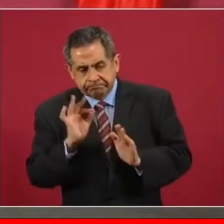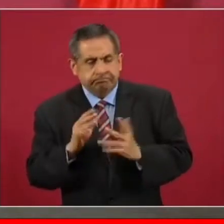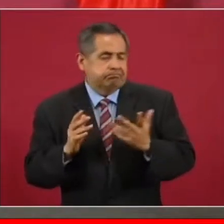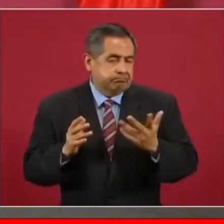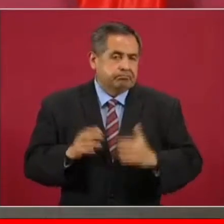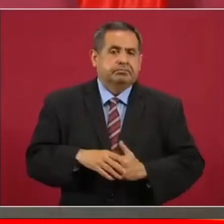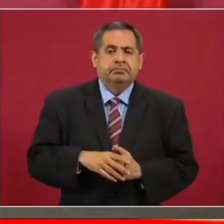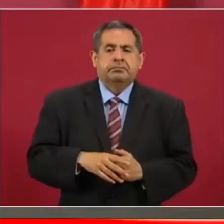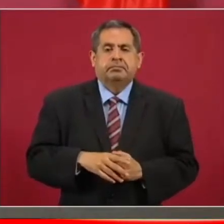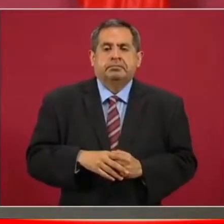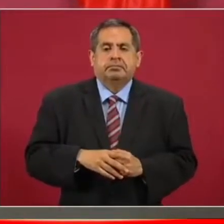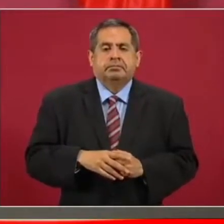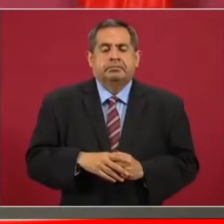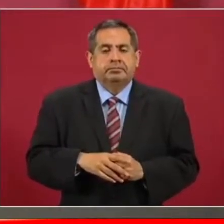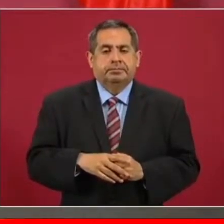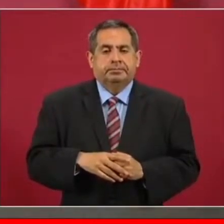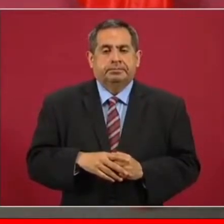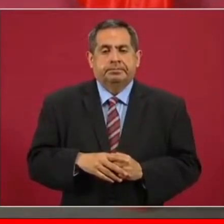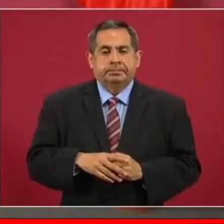los